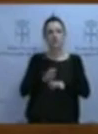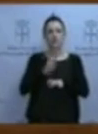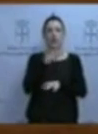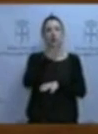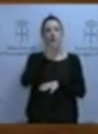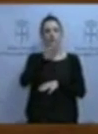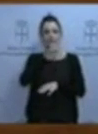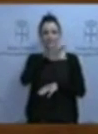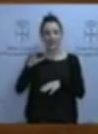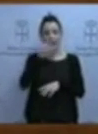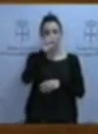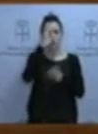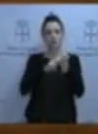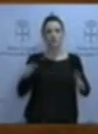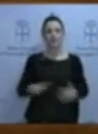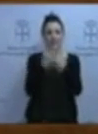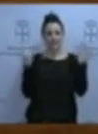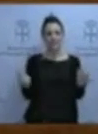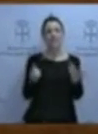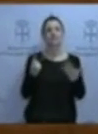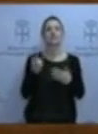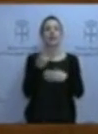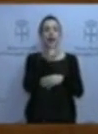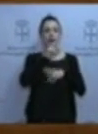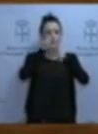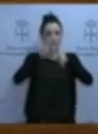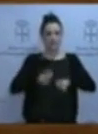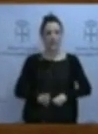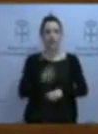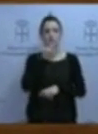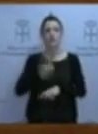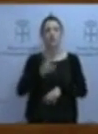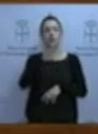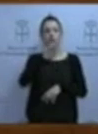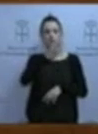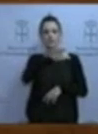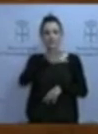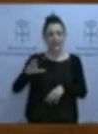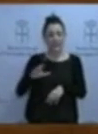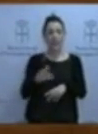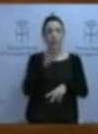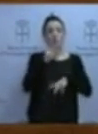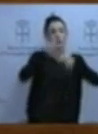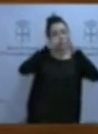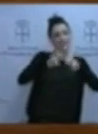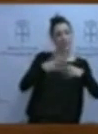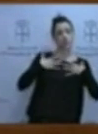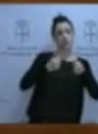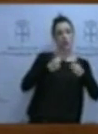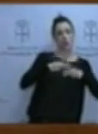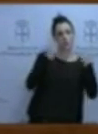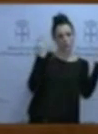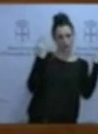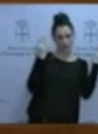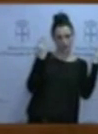2016 de la Fundación para la Investigación COTEC. Para la investigación en salud pública,